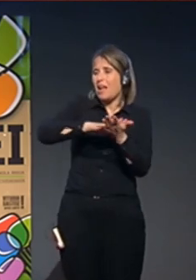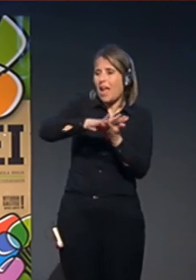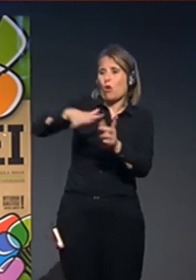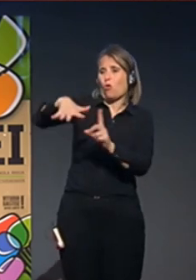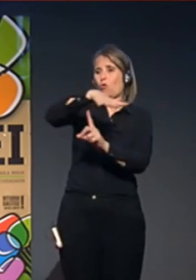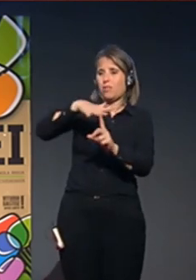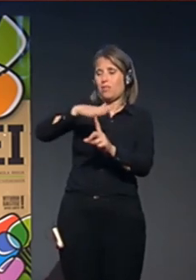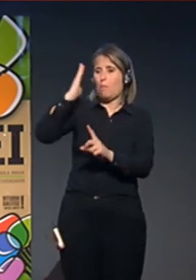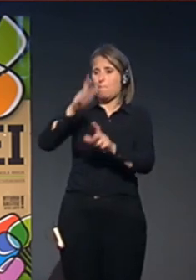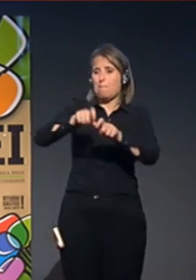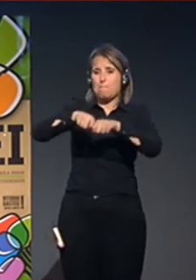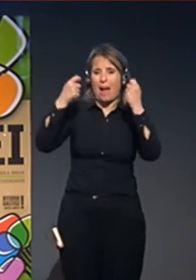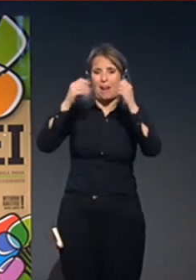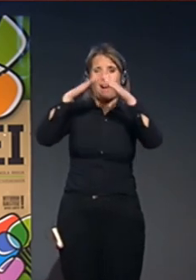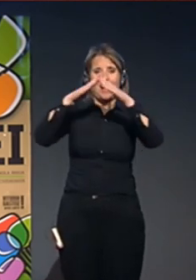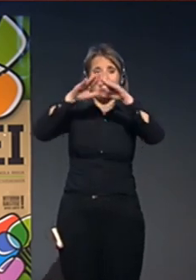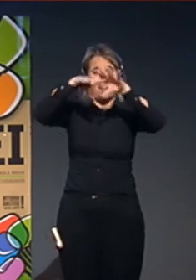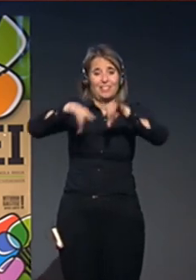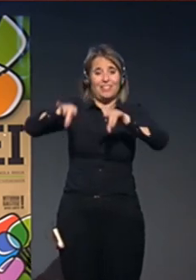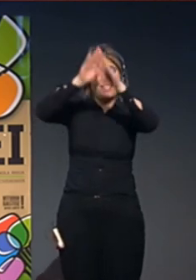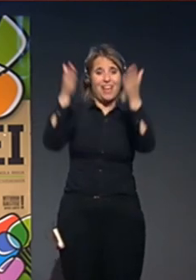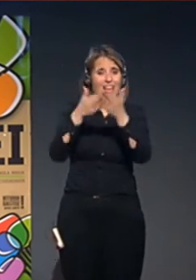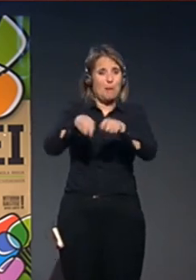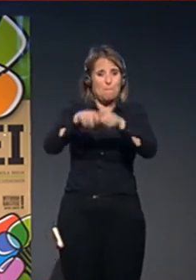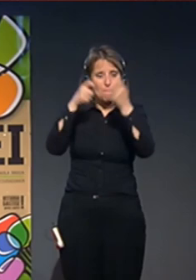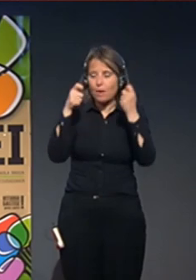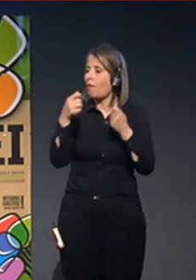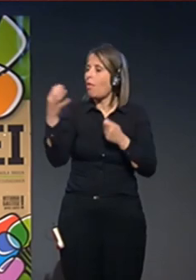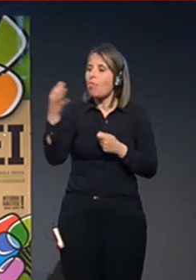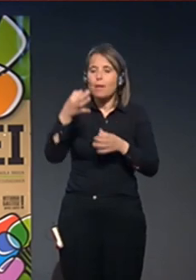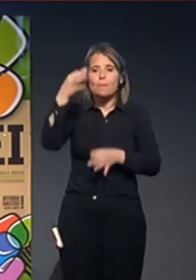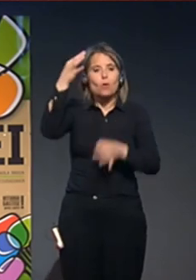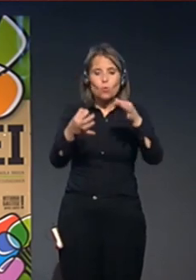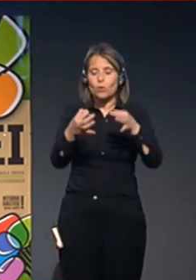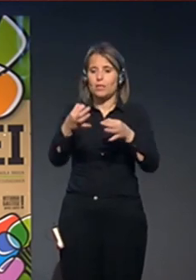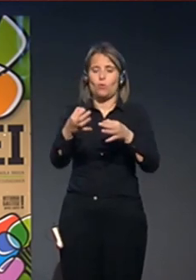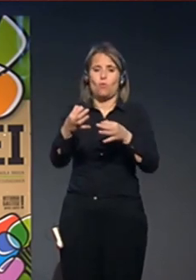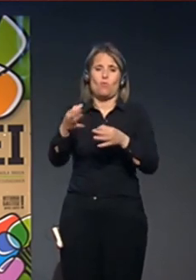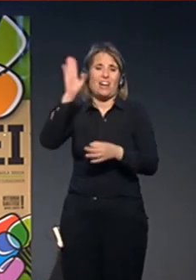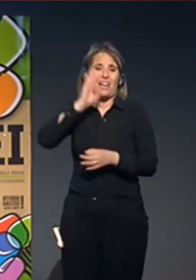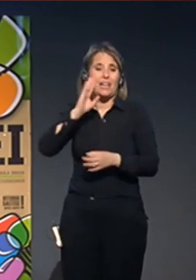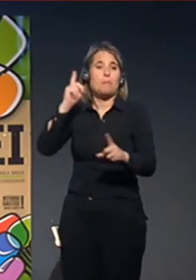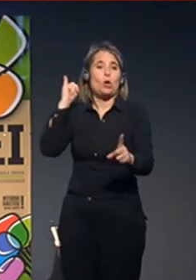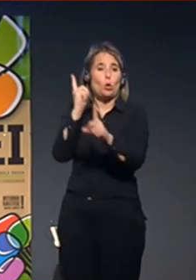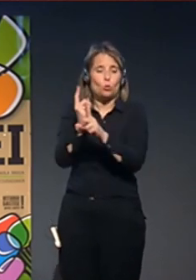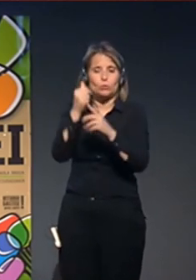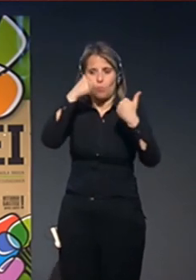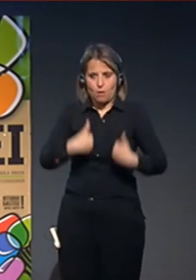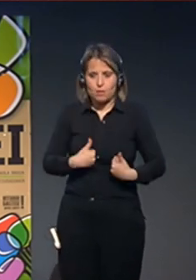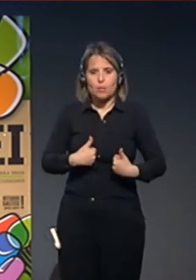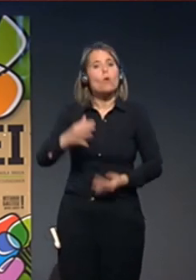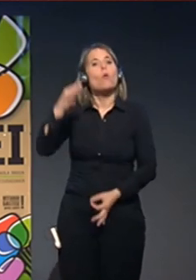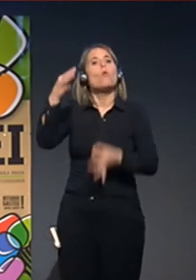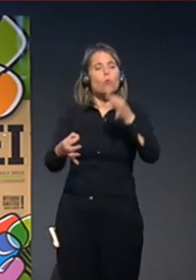de nuestra casa la Tierra tiene que ser considerado jurídicamente como un crimen contra la humanidad y juzg